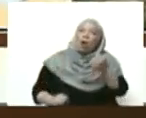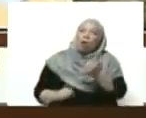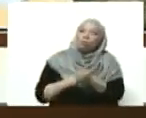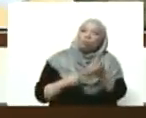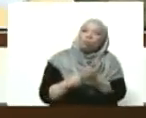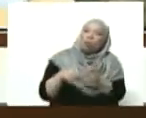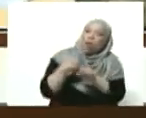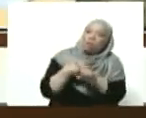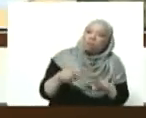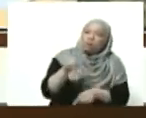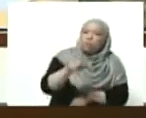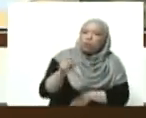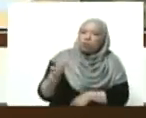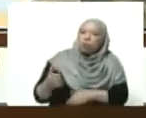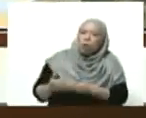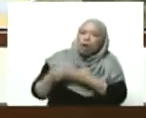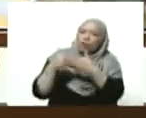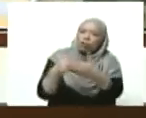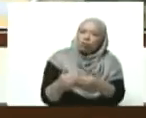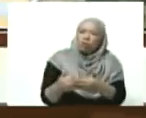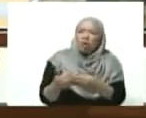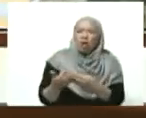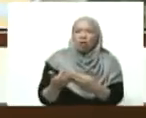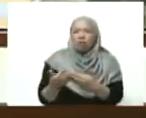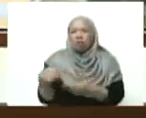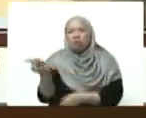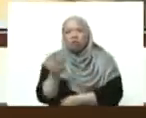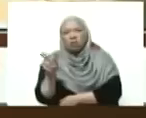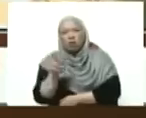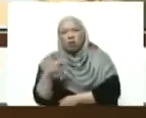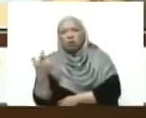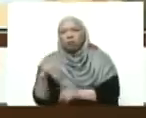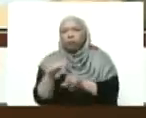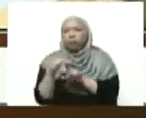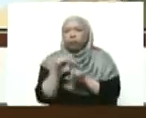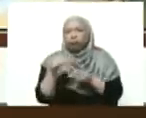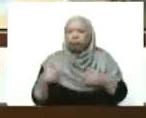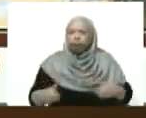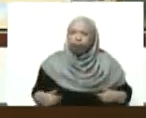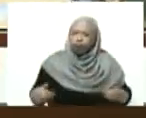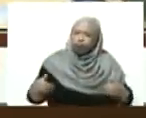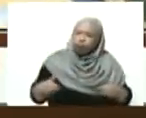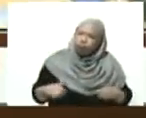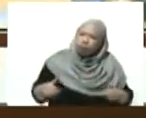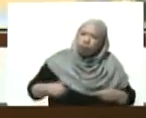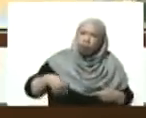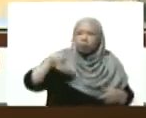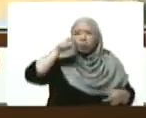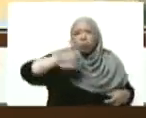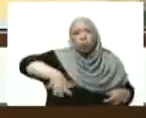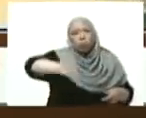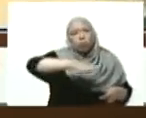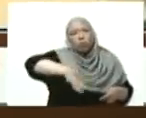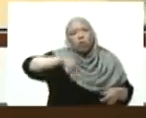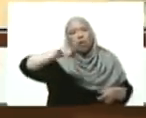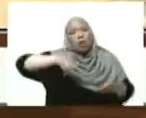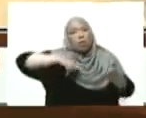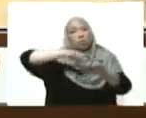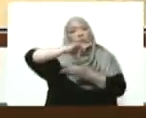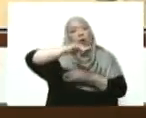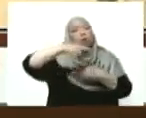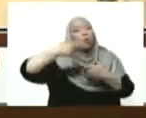demás, tenderle la mano a los demás. Por eso es que son situaciones que nos afectan como pueblo. A través de ese avión también